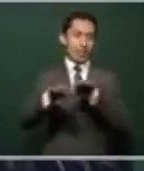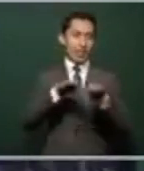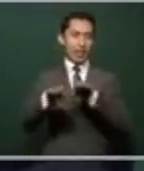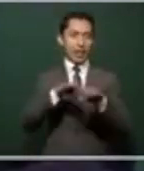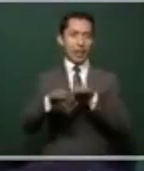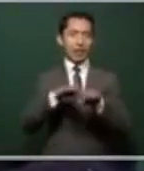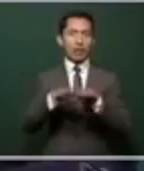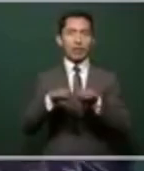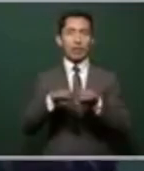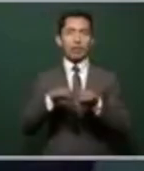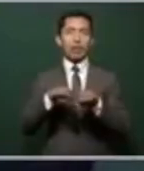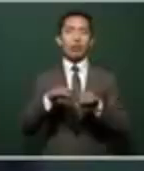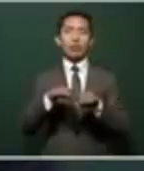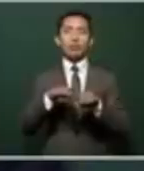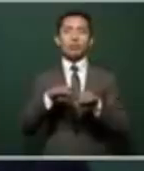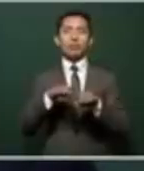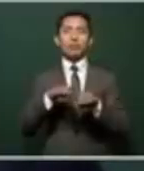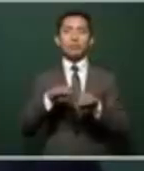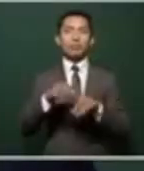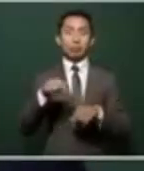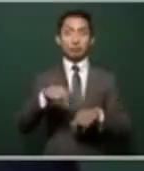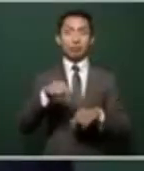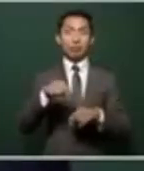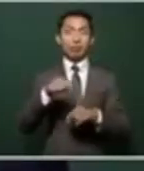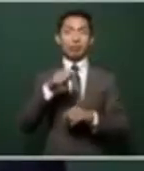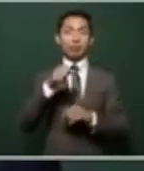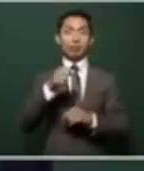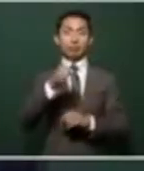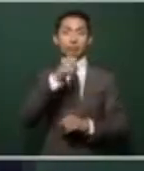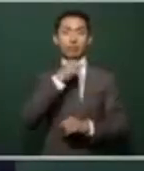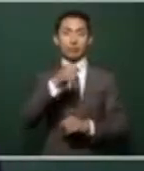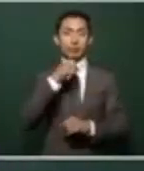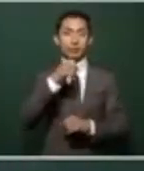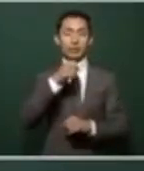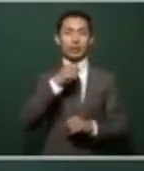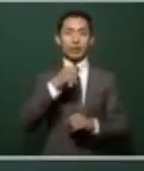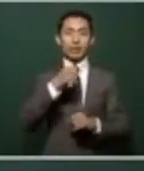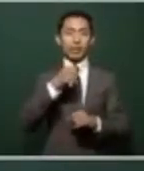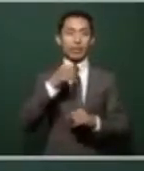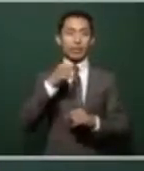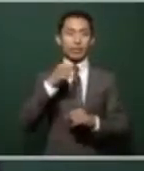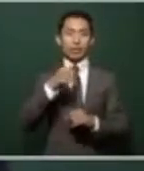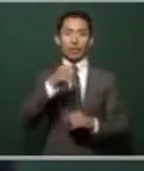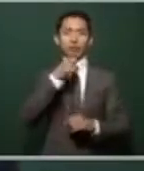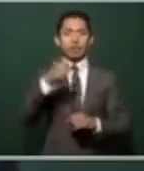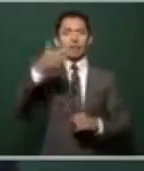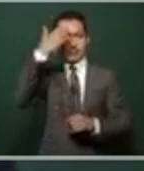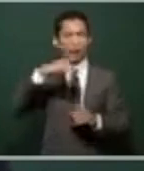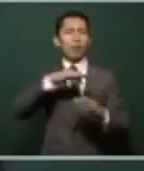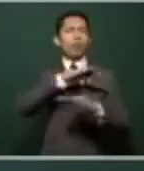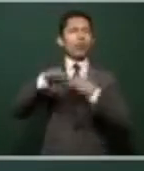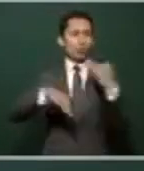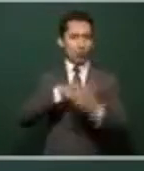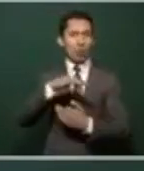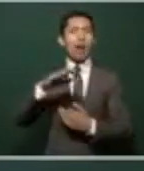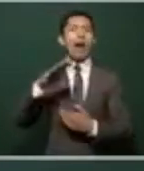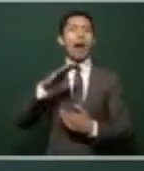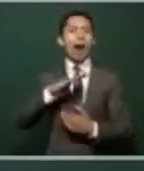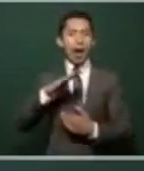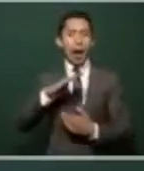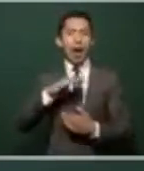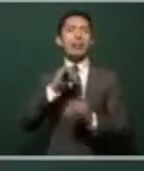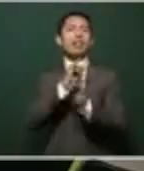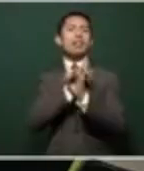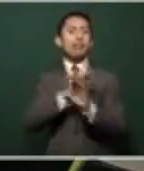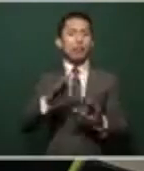saludo a la prensa hidalguense y un saludo a toda la prensa nacional, saben que hemos privilegiado el uso de la información, el